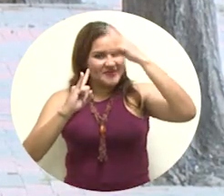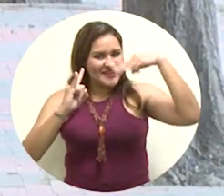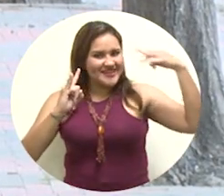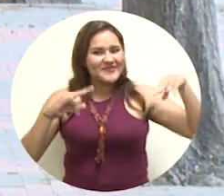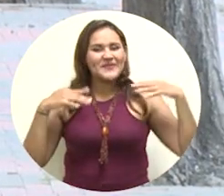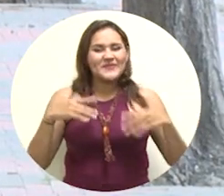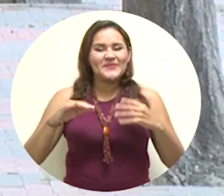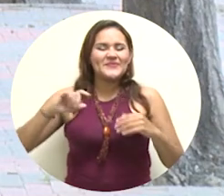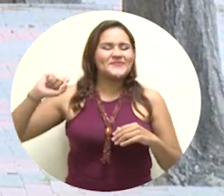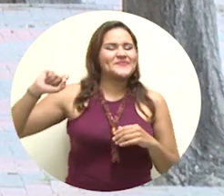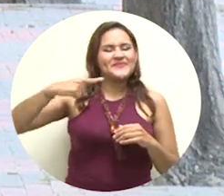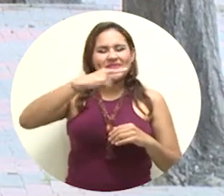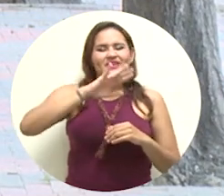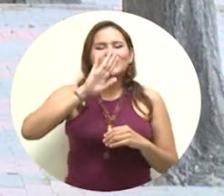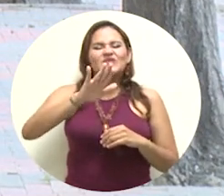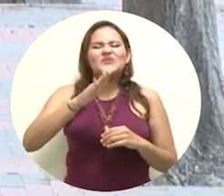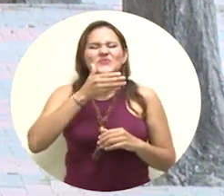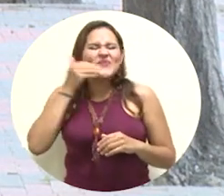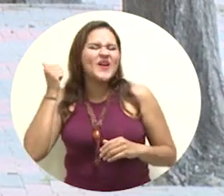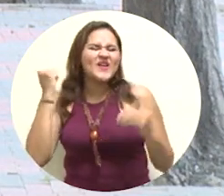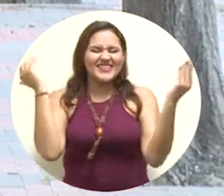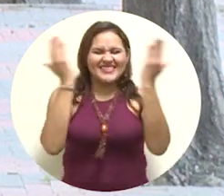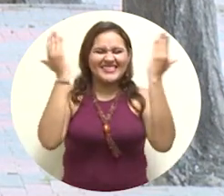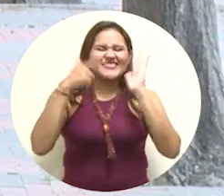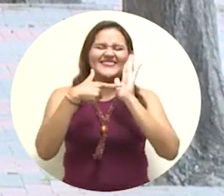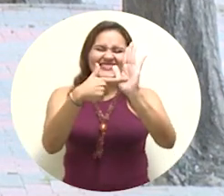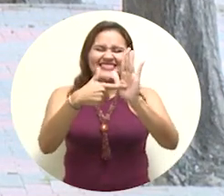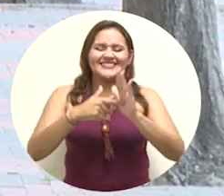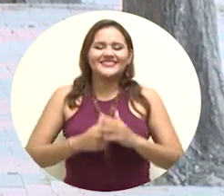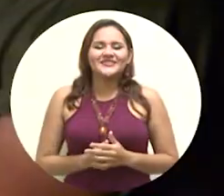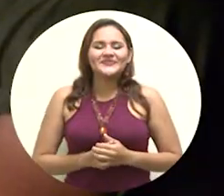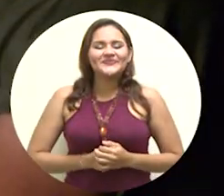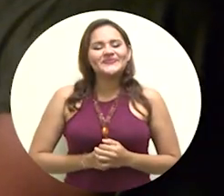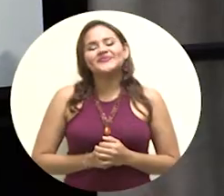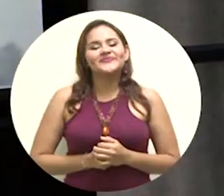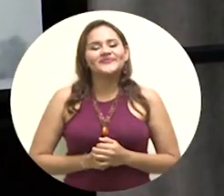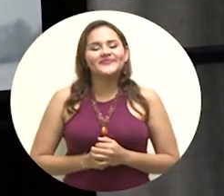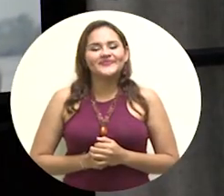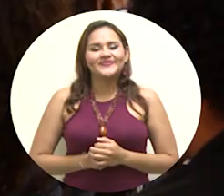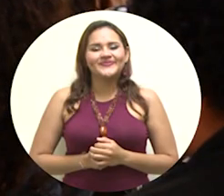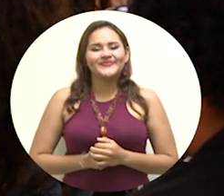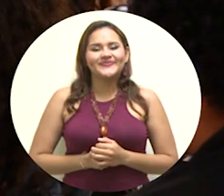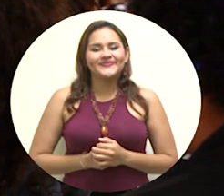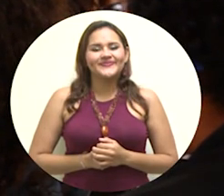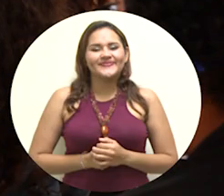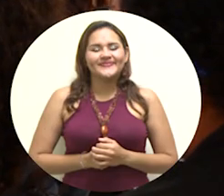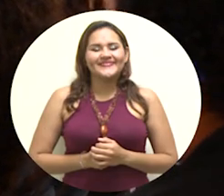Unimagdalena realizó por primera vez la Fiesta del Cine, lo mejor del cine colombiano.